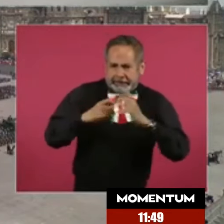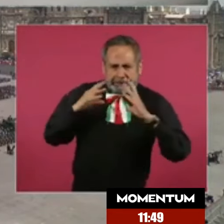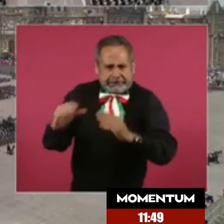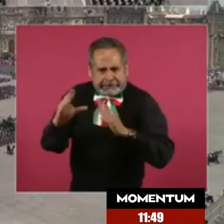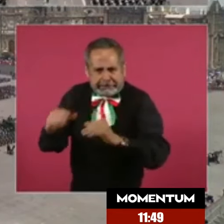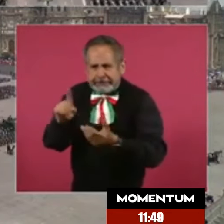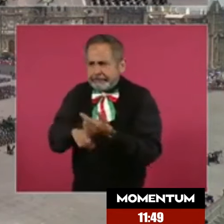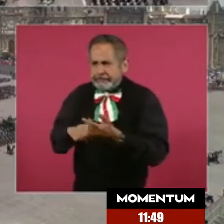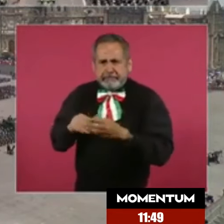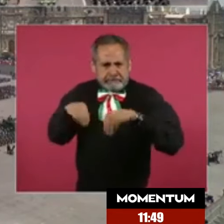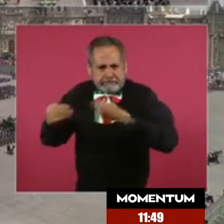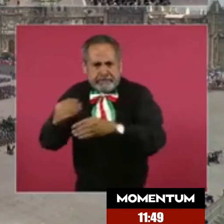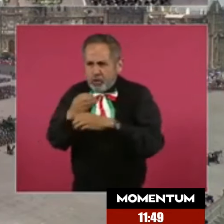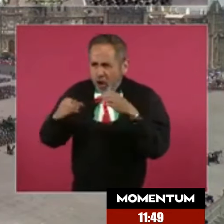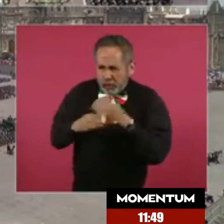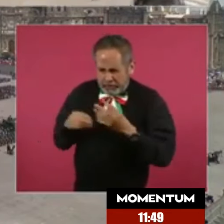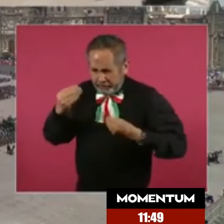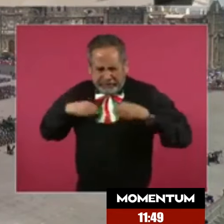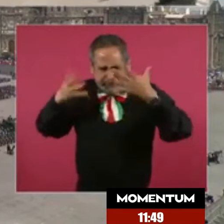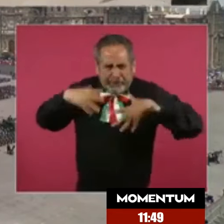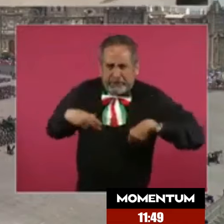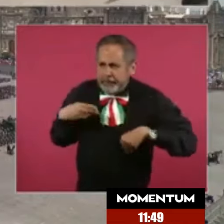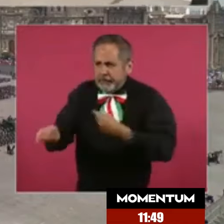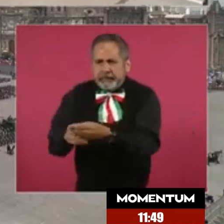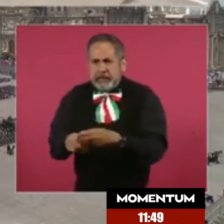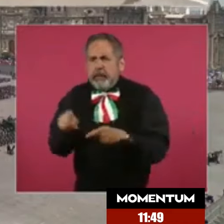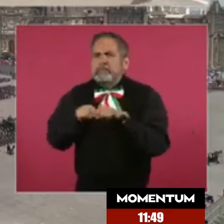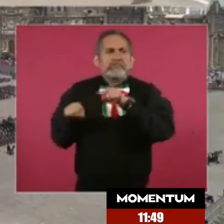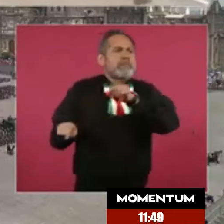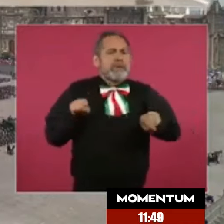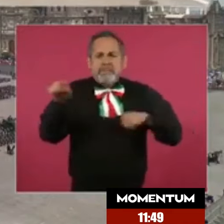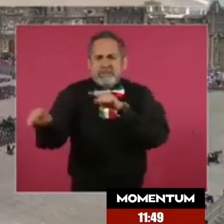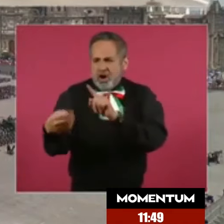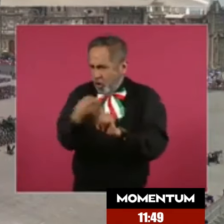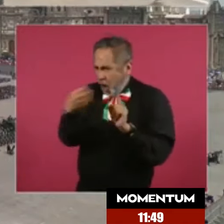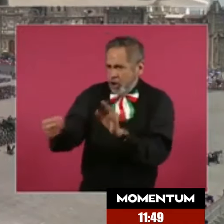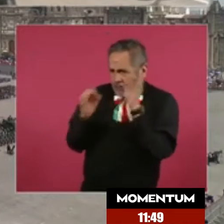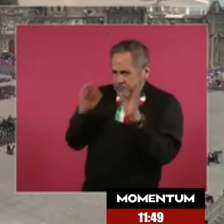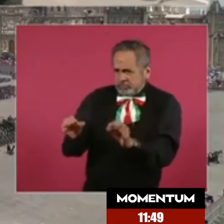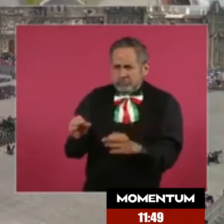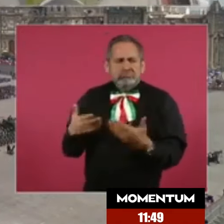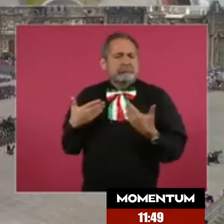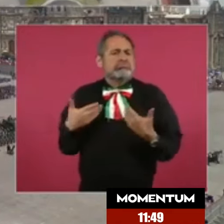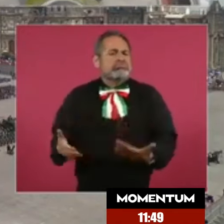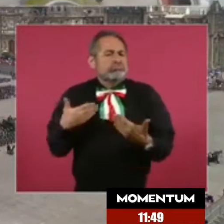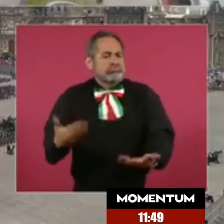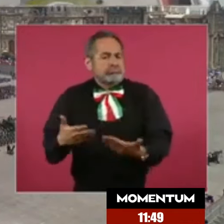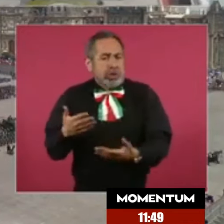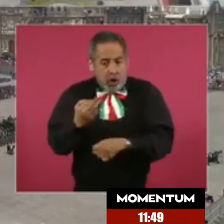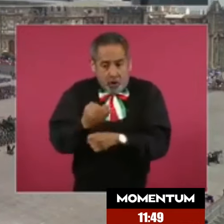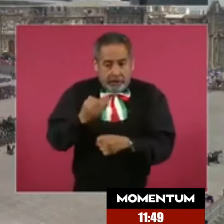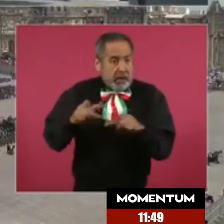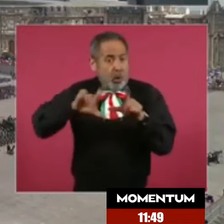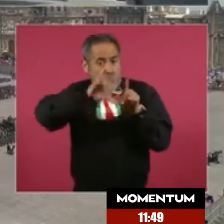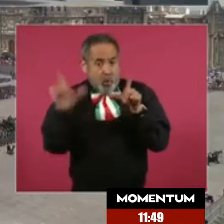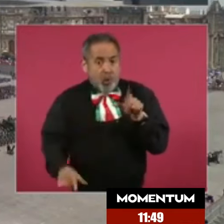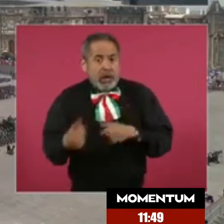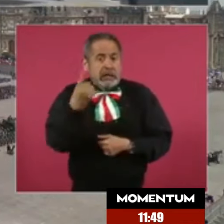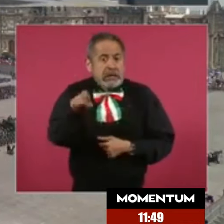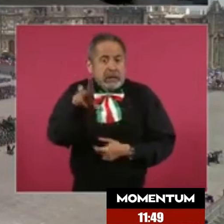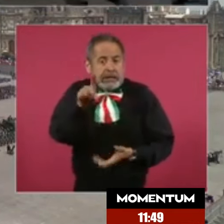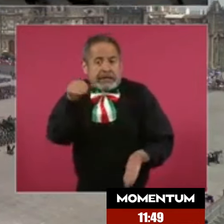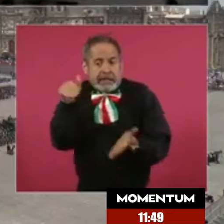capacitación, equipamiento, infraestructura y despliegue. Hoy podemos ver que la Guardia Nacional cuenta con más de 130